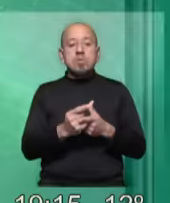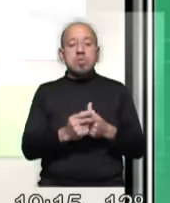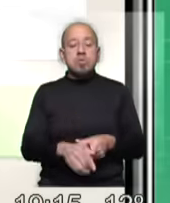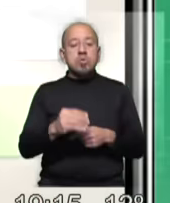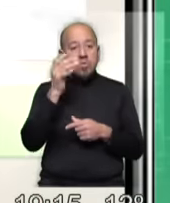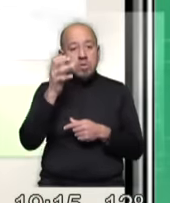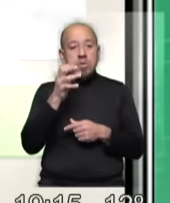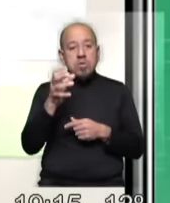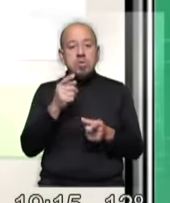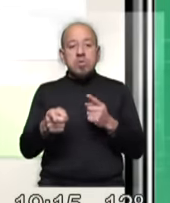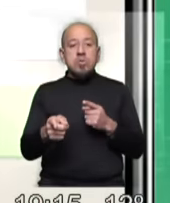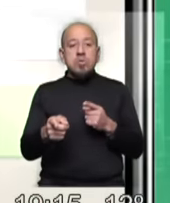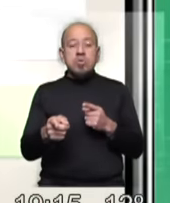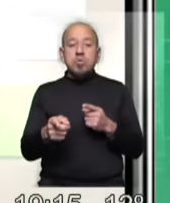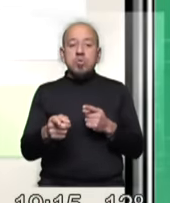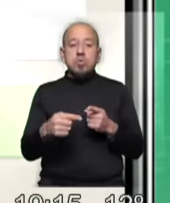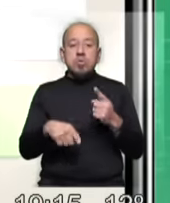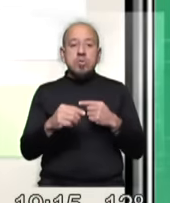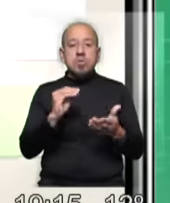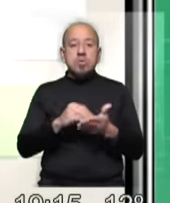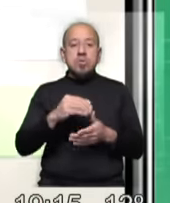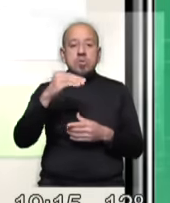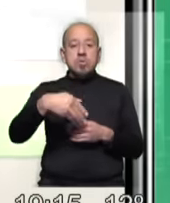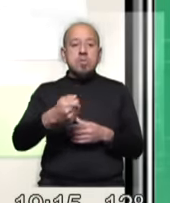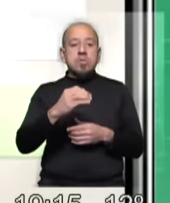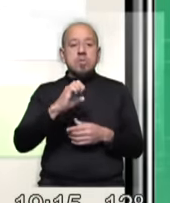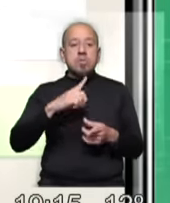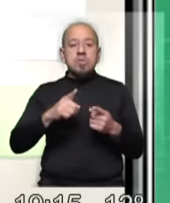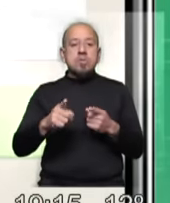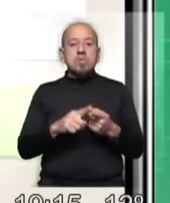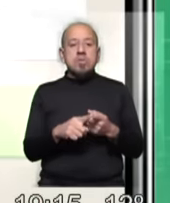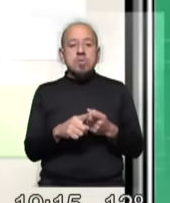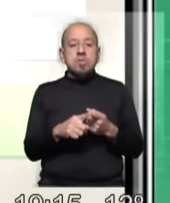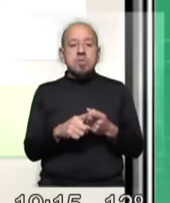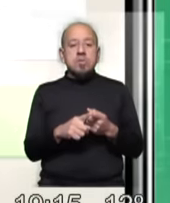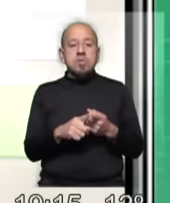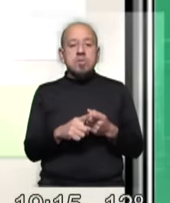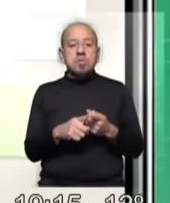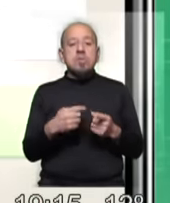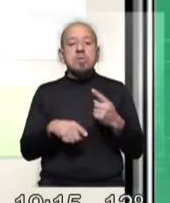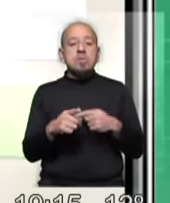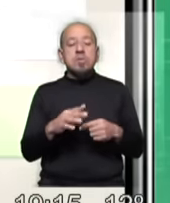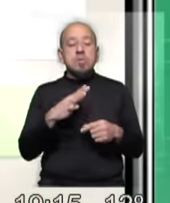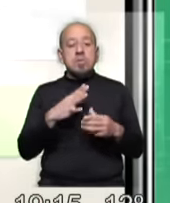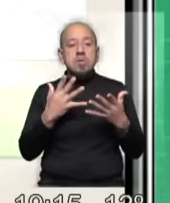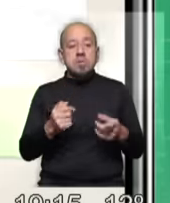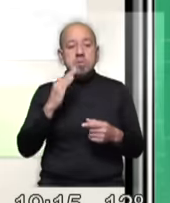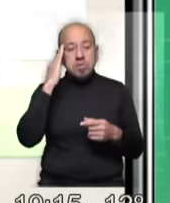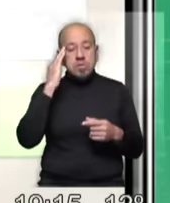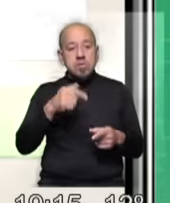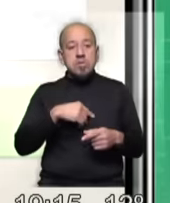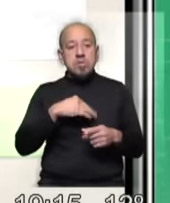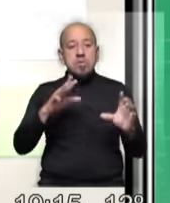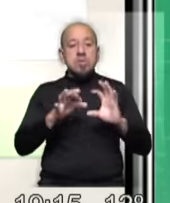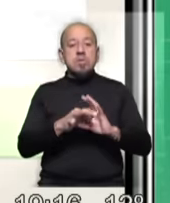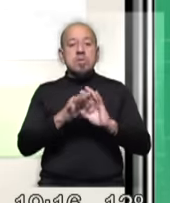muy peligroso y pesado. Esto lo escribió Maciel y agregó un minuto después: Queremos saber si sigue detenido o si lo